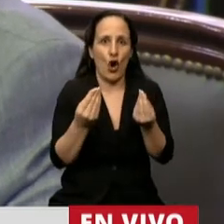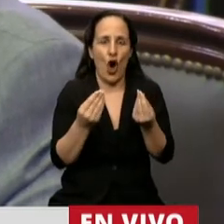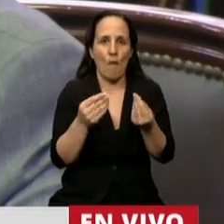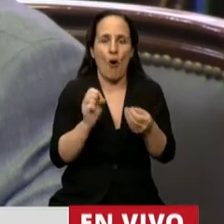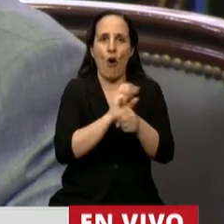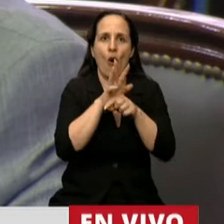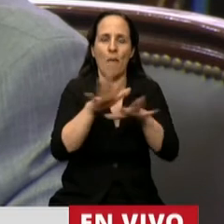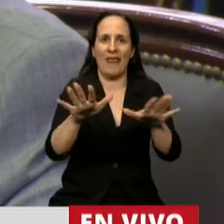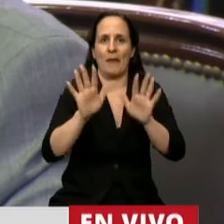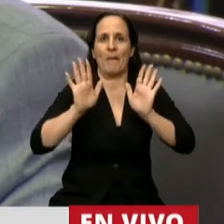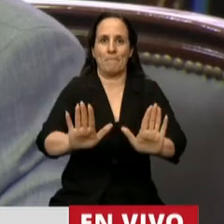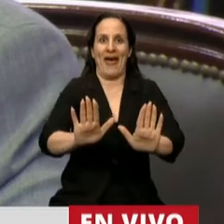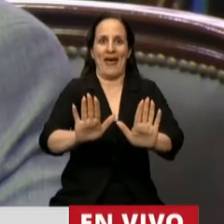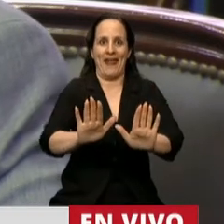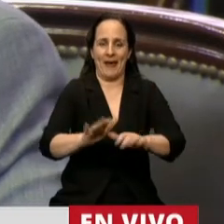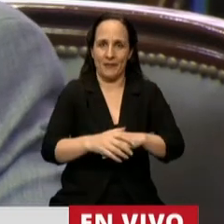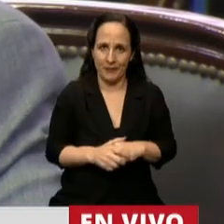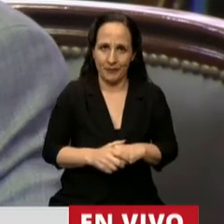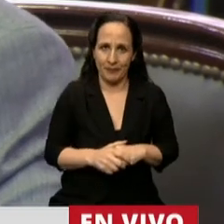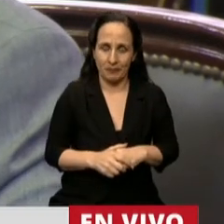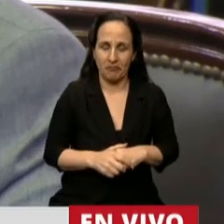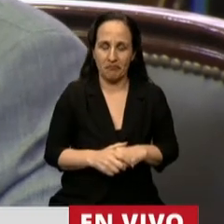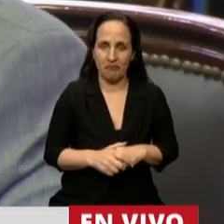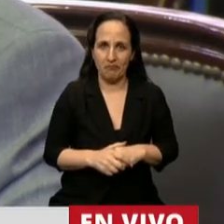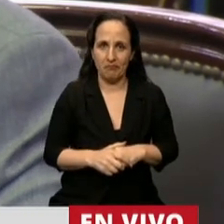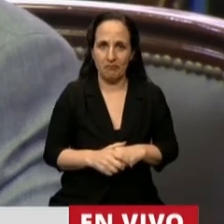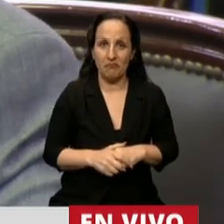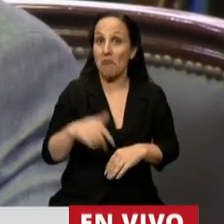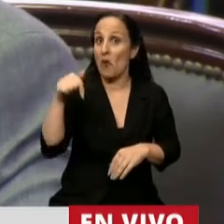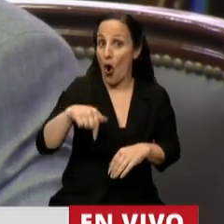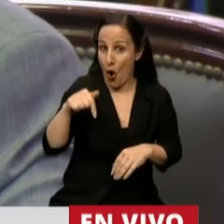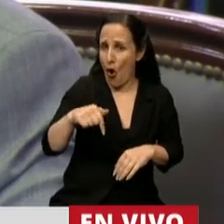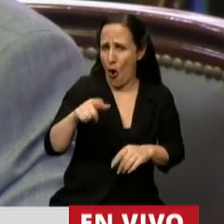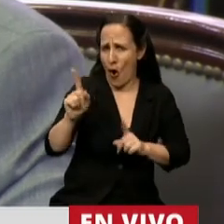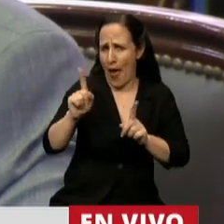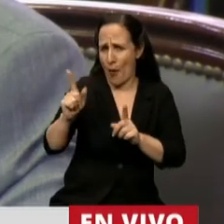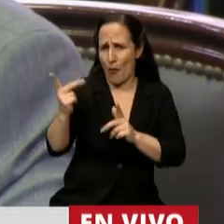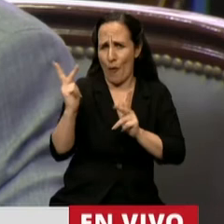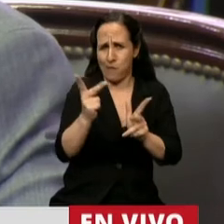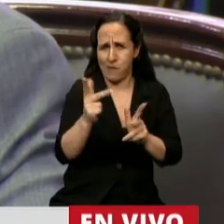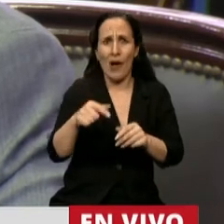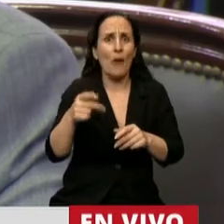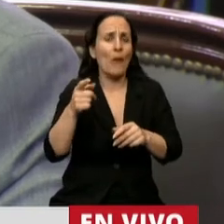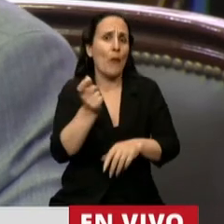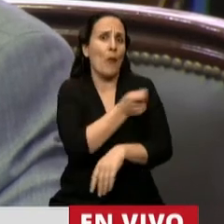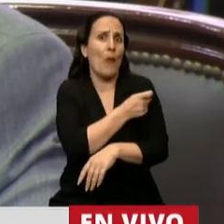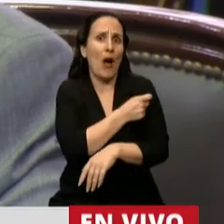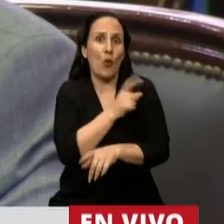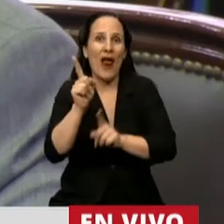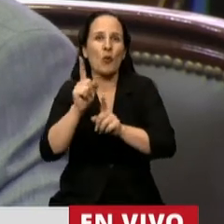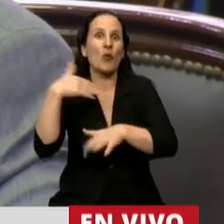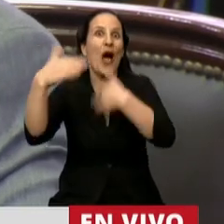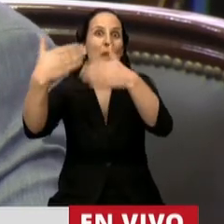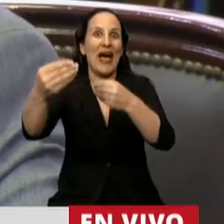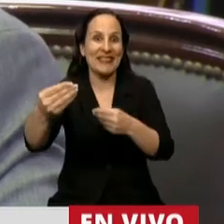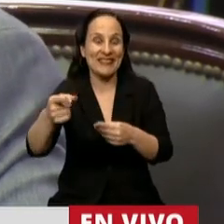detener esta pandemia. Hoy lo decían, vamos a suponer que todas las vacunas que se están investigando en estado avanzado